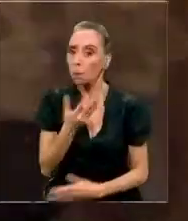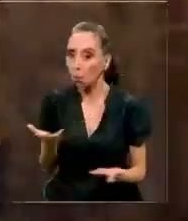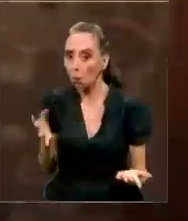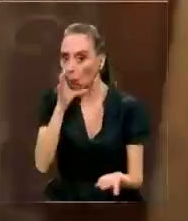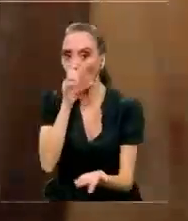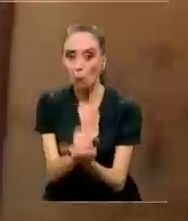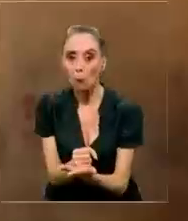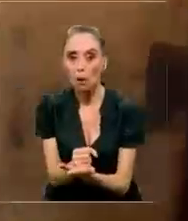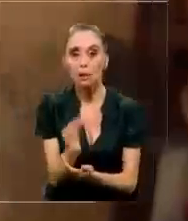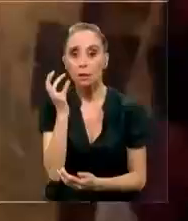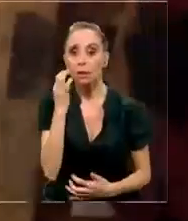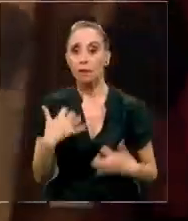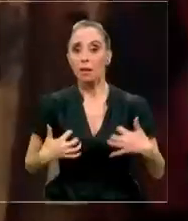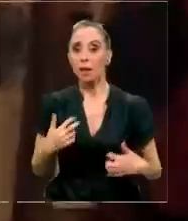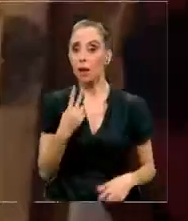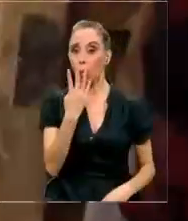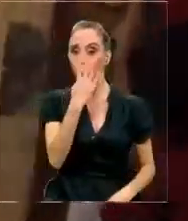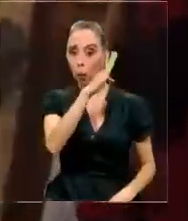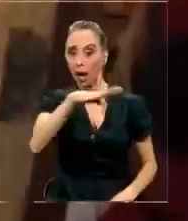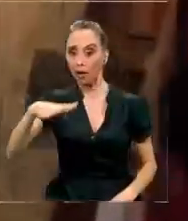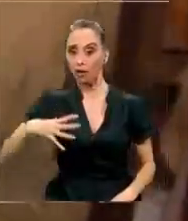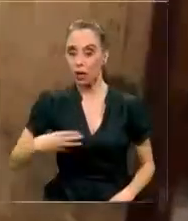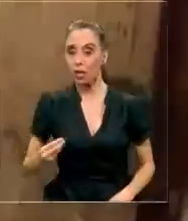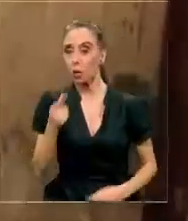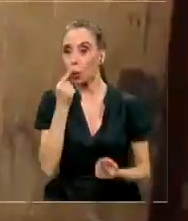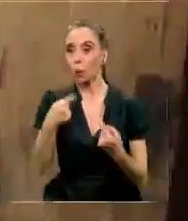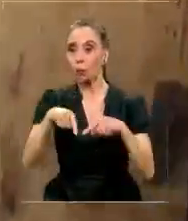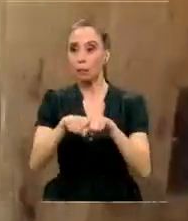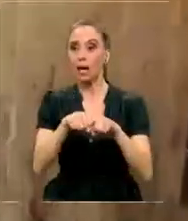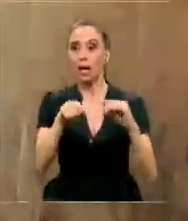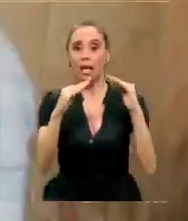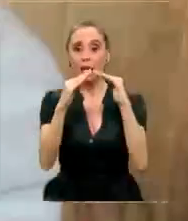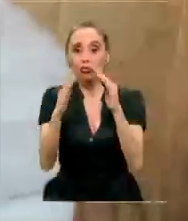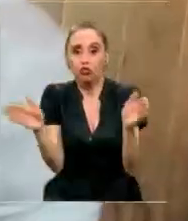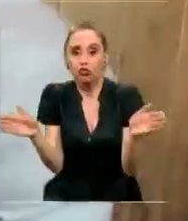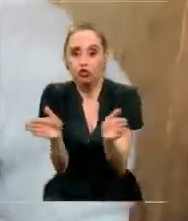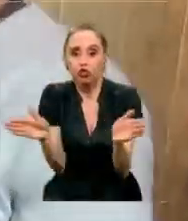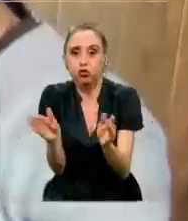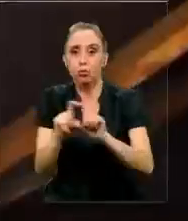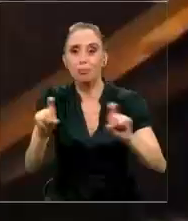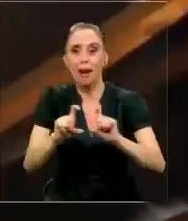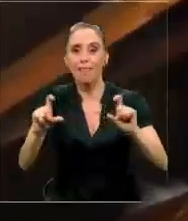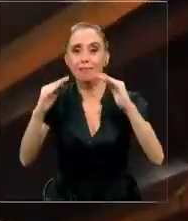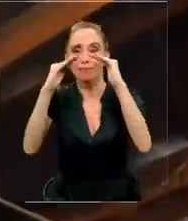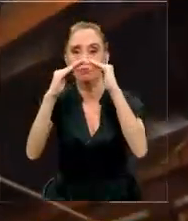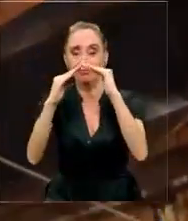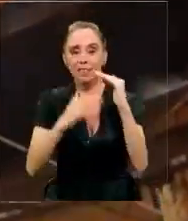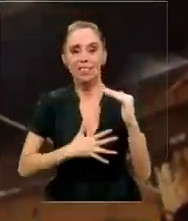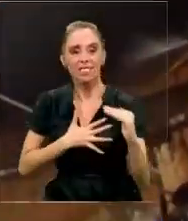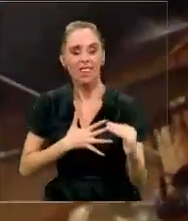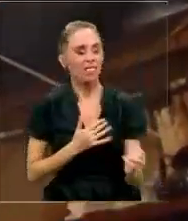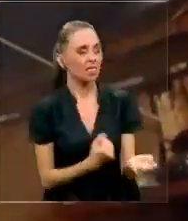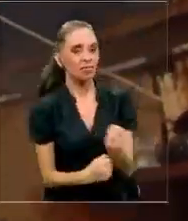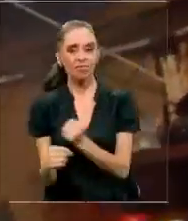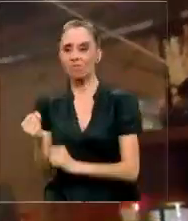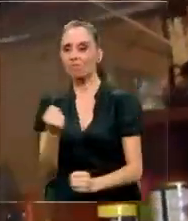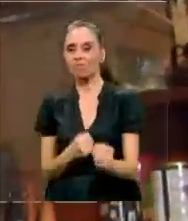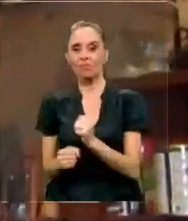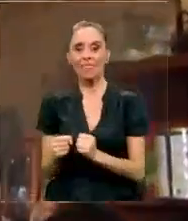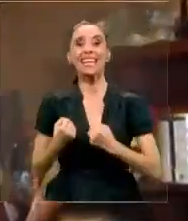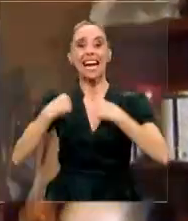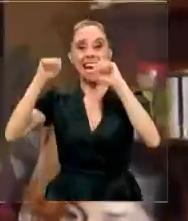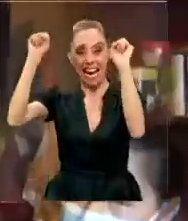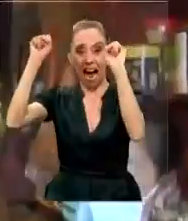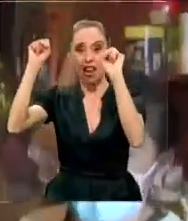malestar de Magdalena, quien vive junto a sus 4 hijos y su pareja en esta pequeña media agua. Se siente desesperada porque se